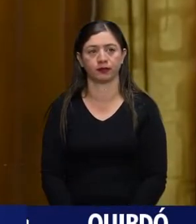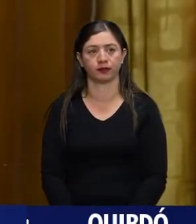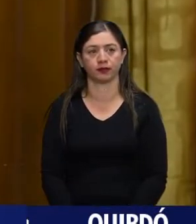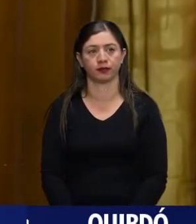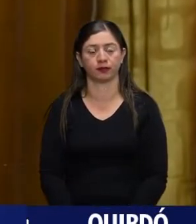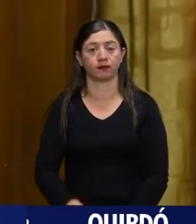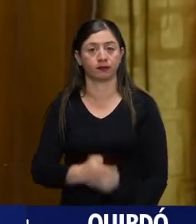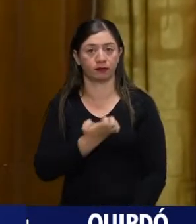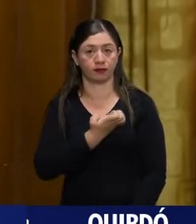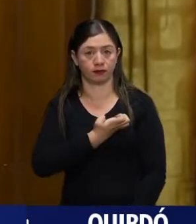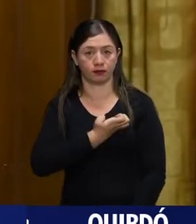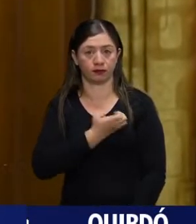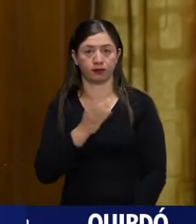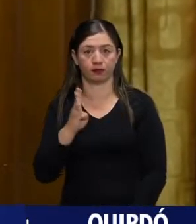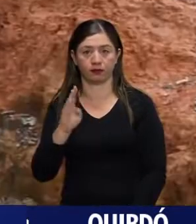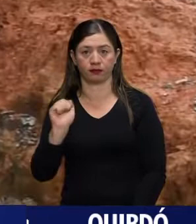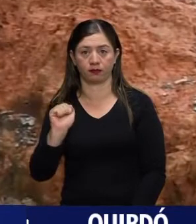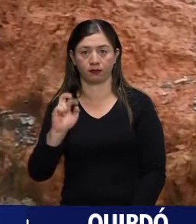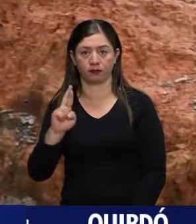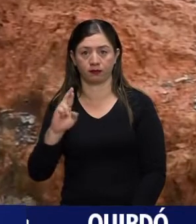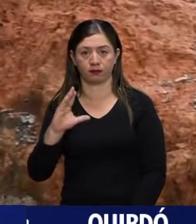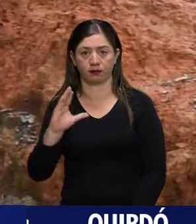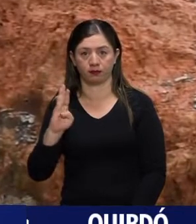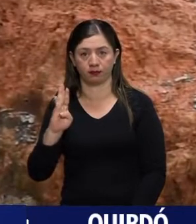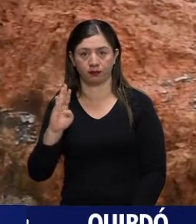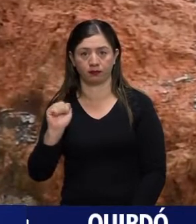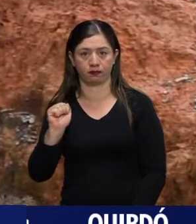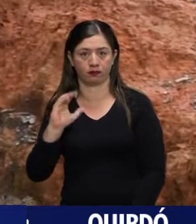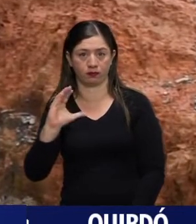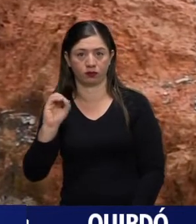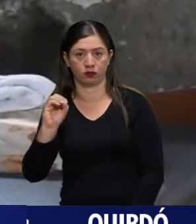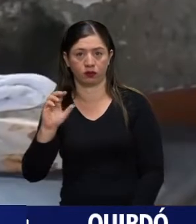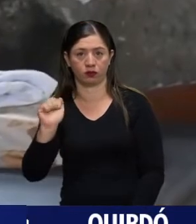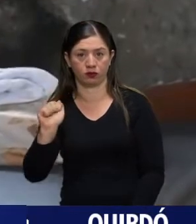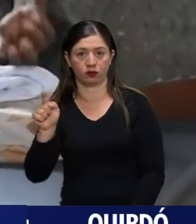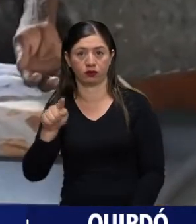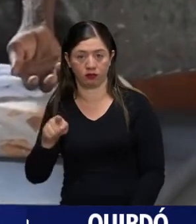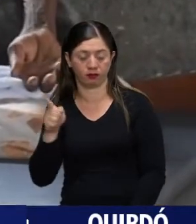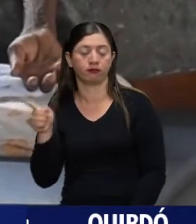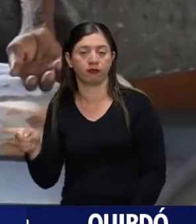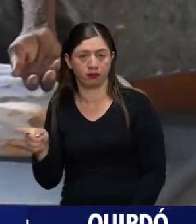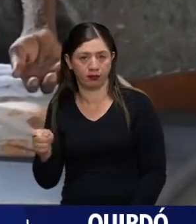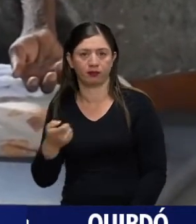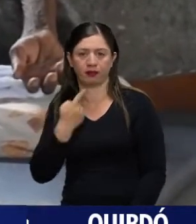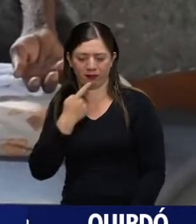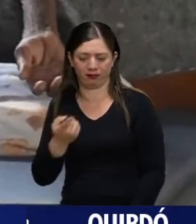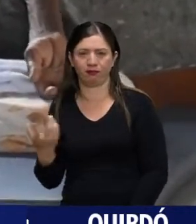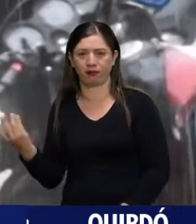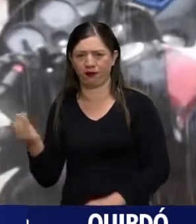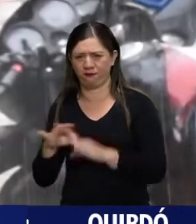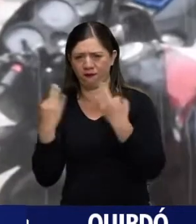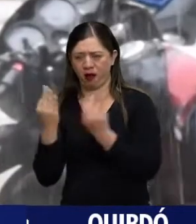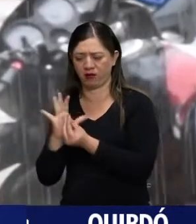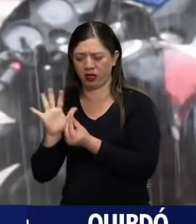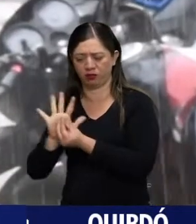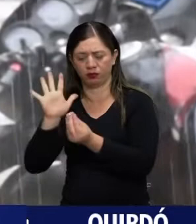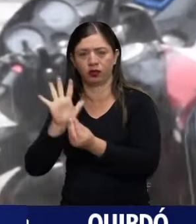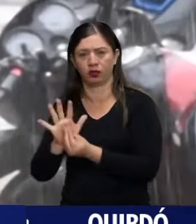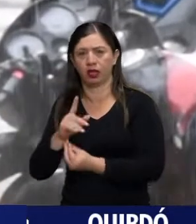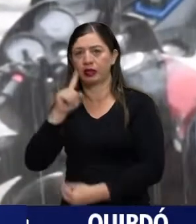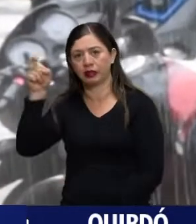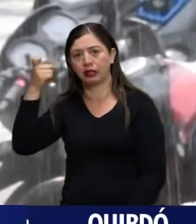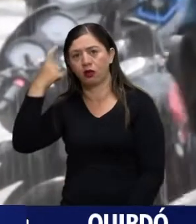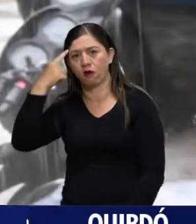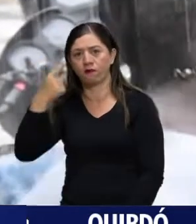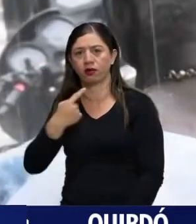el acalde barbacoas adam rincón población que se convirtió en el sector de las familias desplazadas pidió al gobierno nacional nuevo de kim sólo